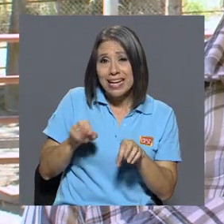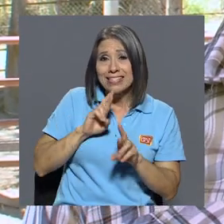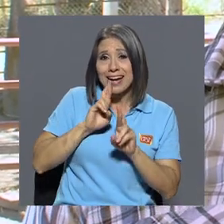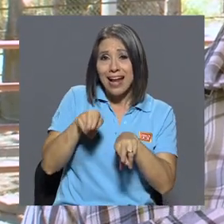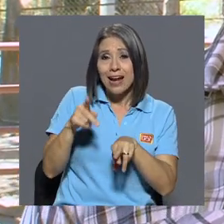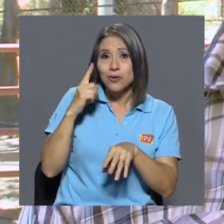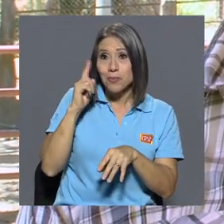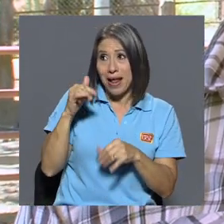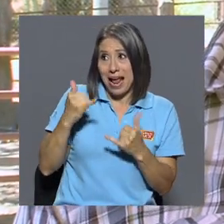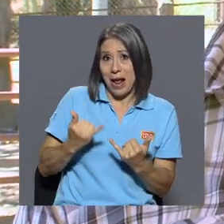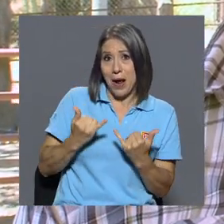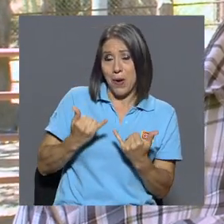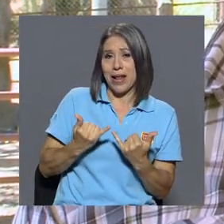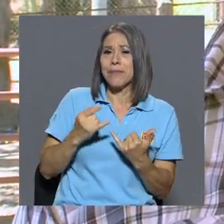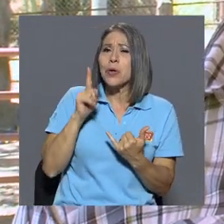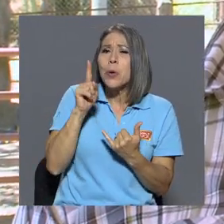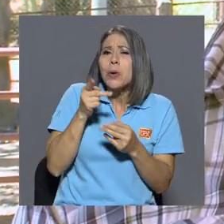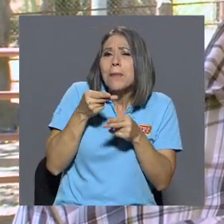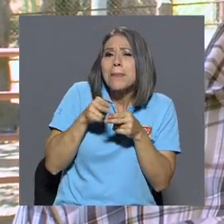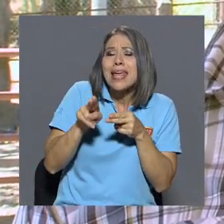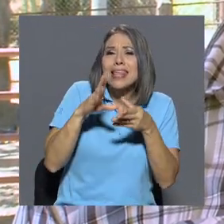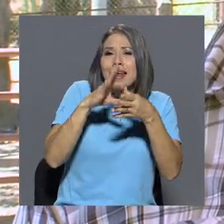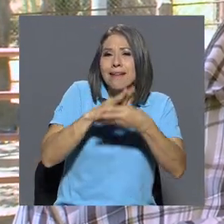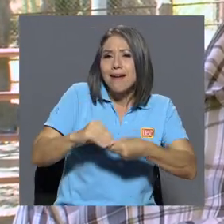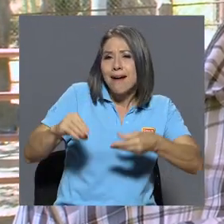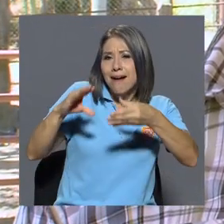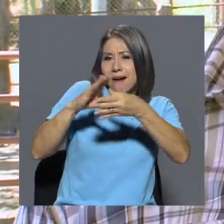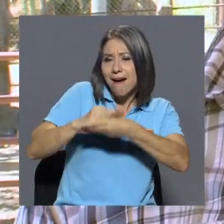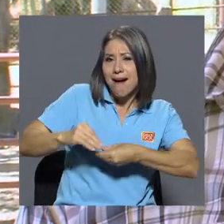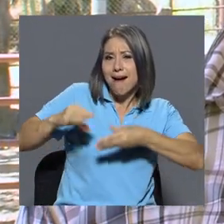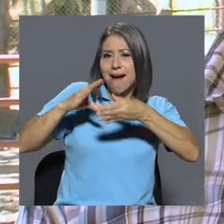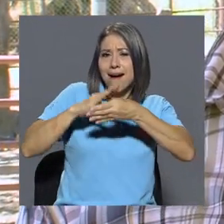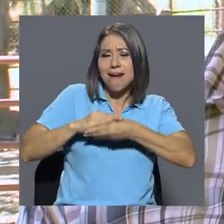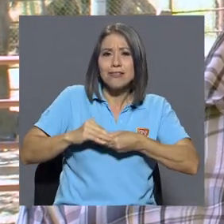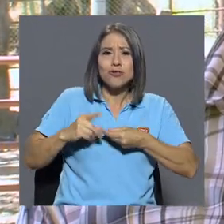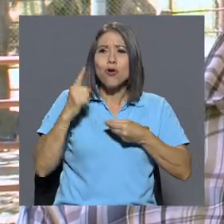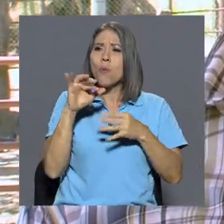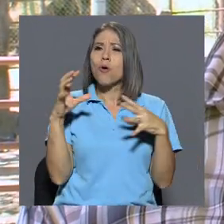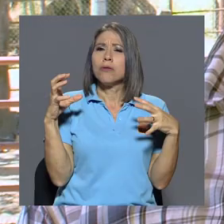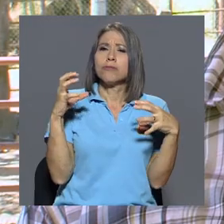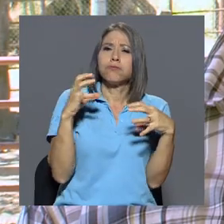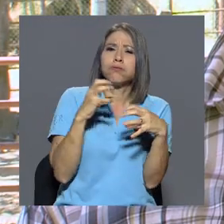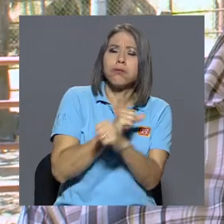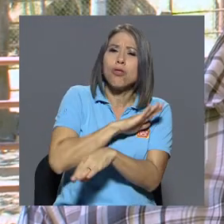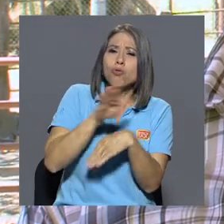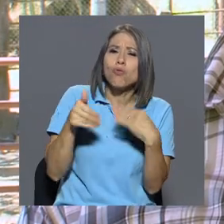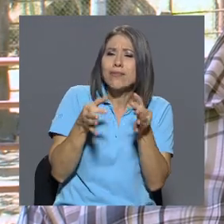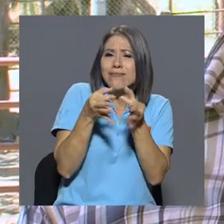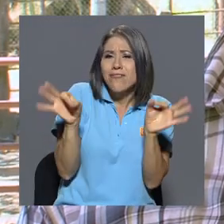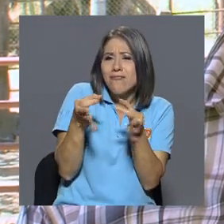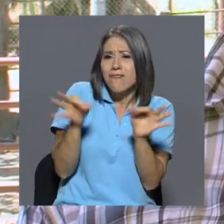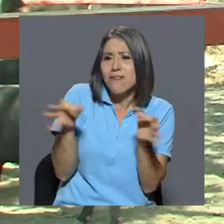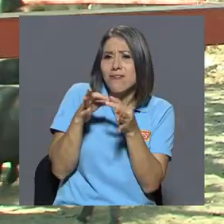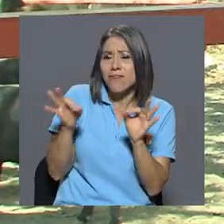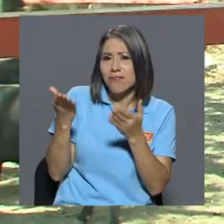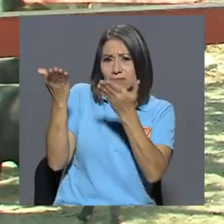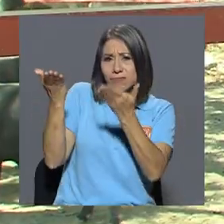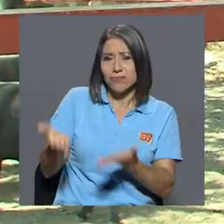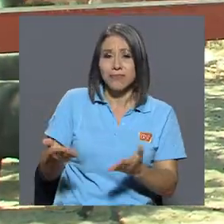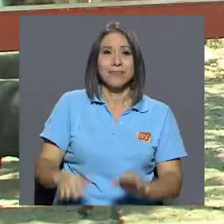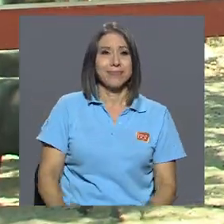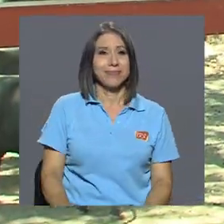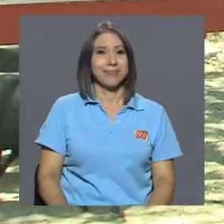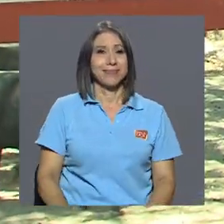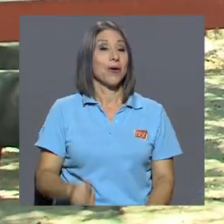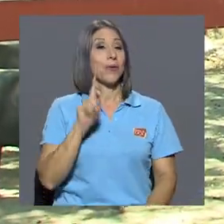esta semblanza una pequeña narración que trate de acumular todas esas frases célebres de cañero? La frase,